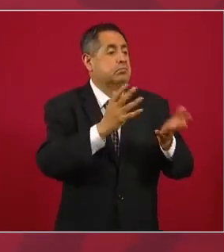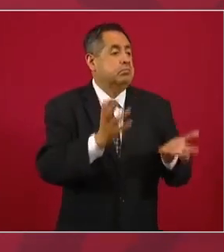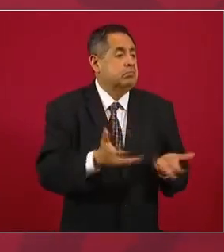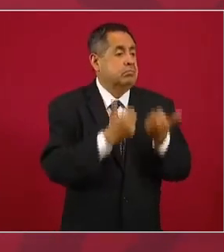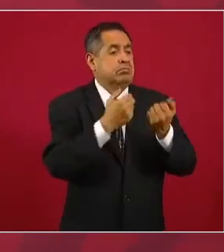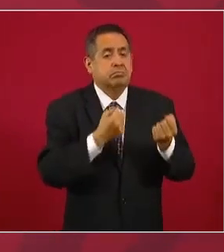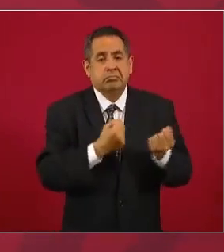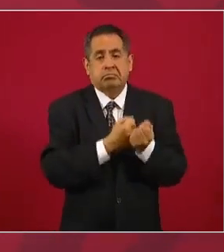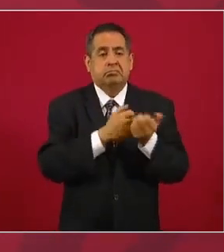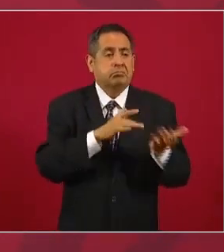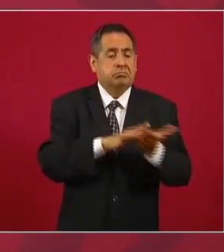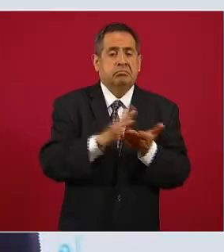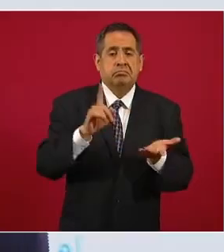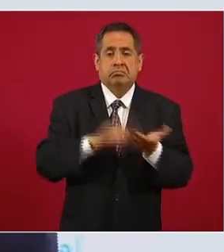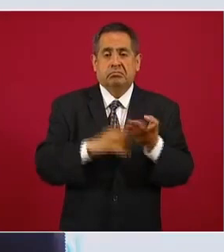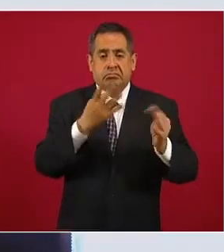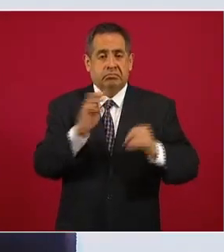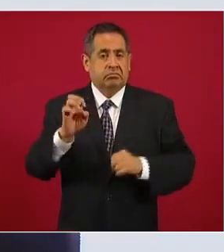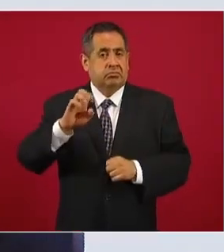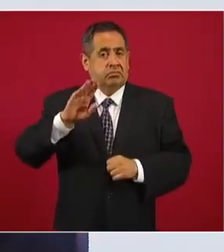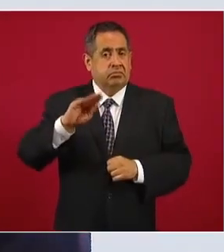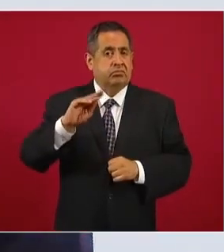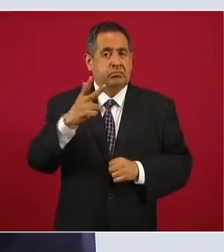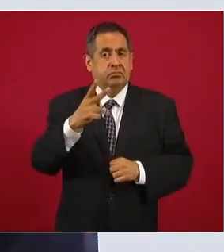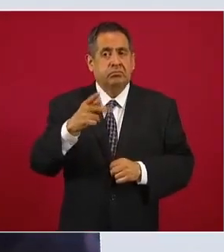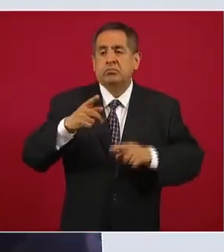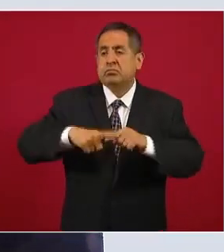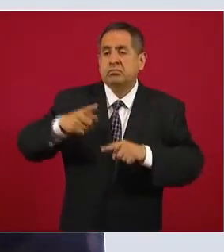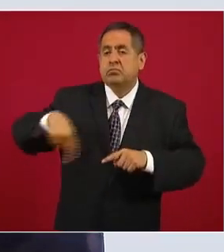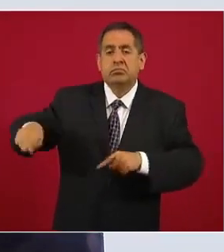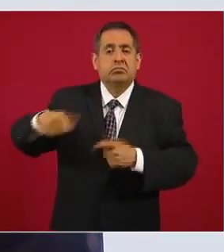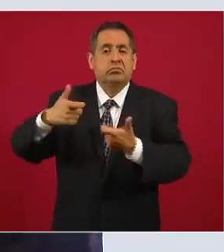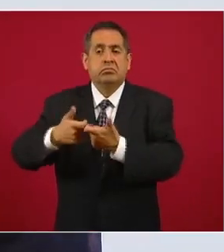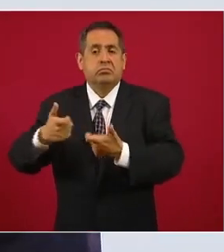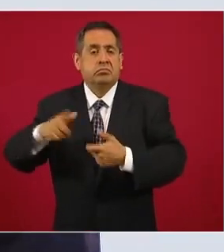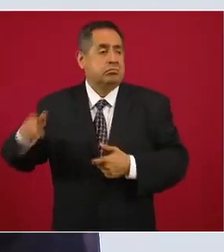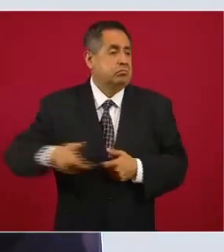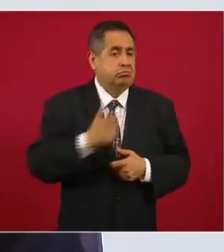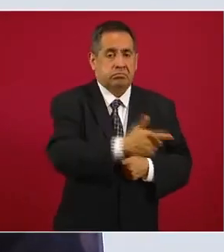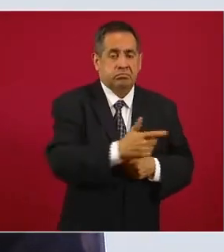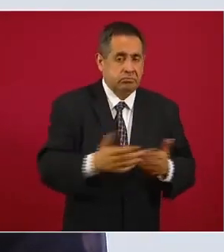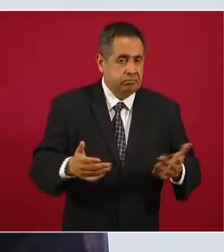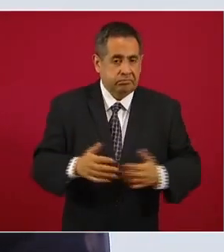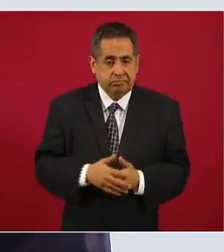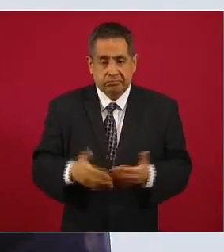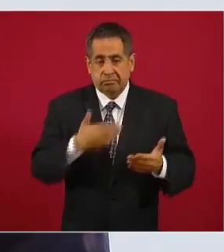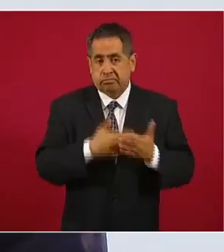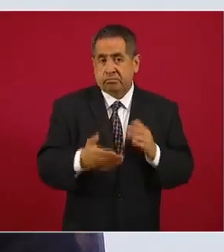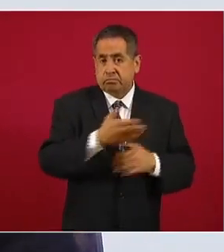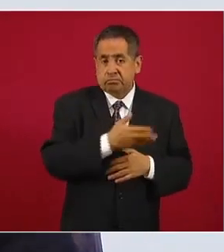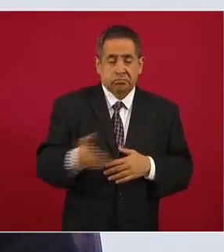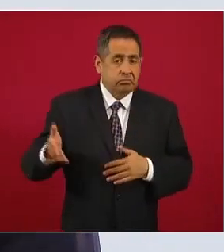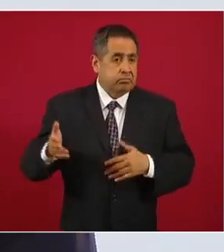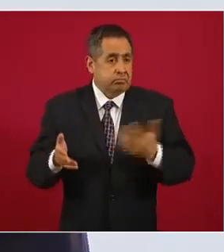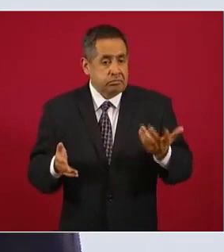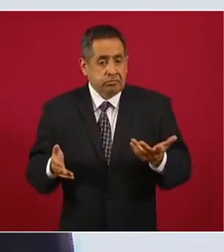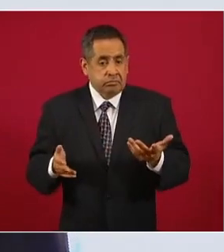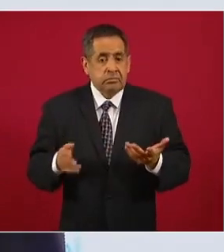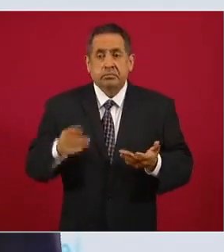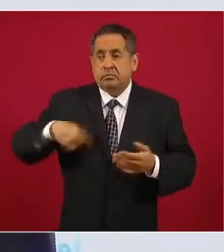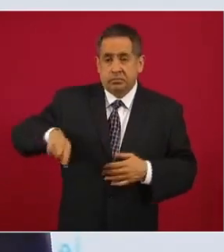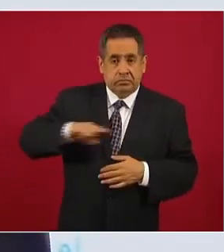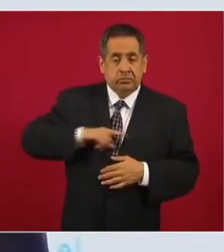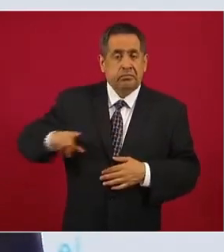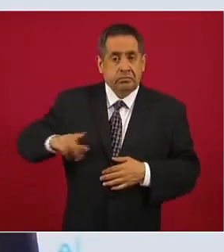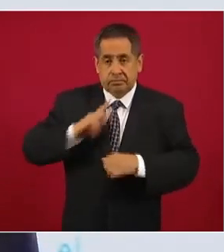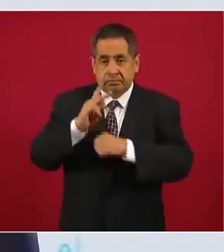bancario de 1998. A la fecha, aunque el país ha pagado